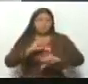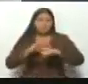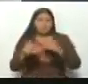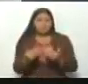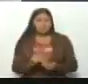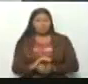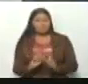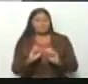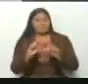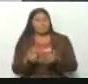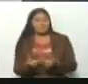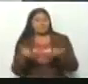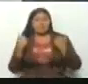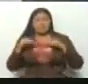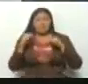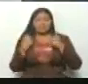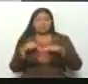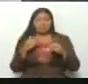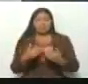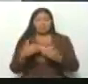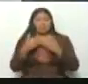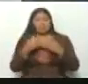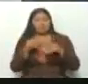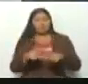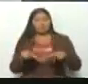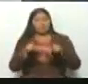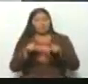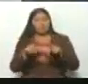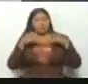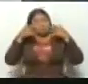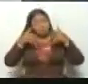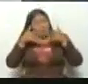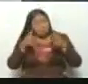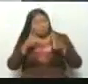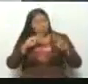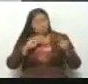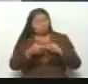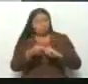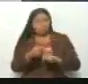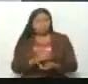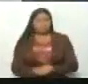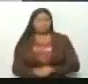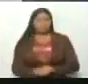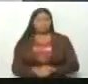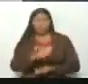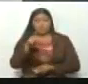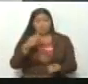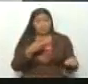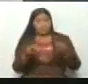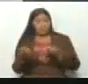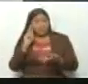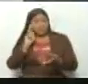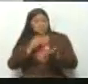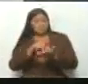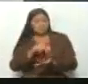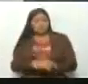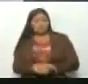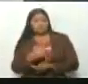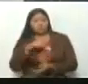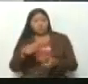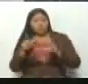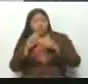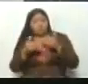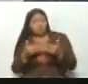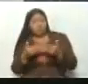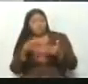nacional, arranca en el ejercicio de la escuela como un espacio formativo y transformador. Están invitados a participar, para eso están las